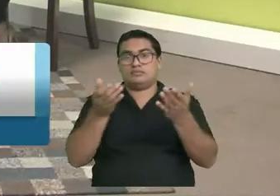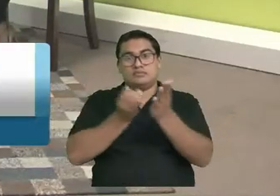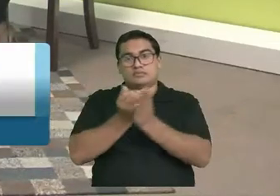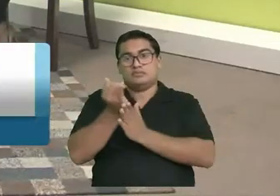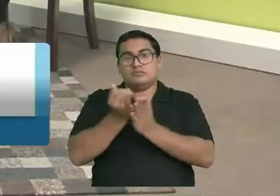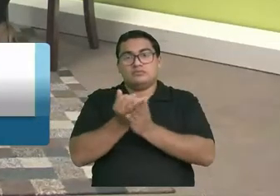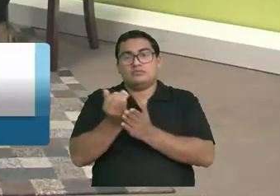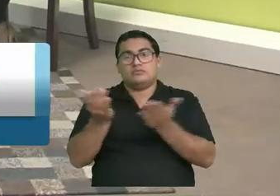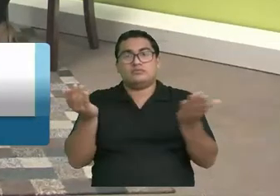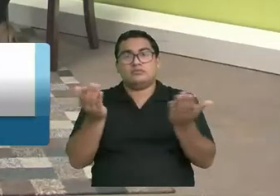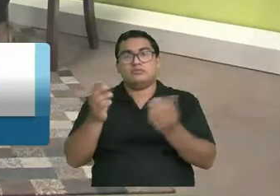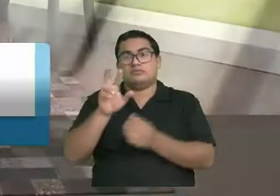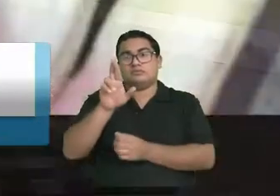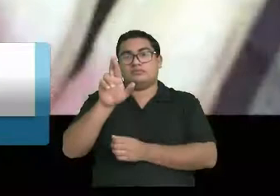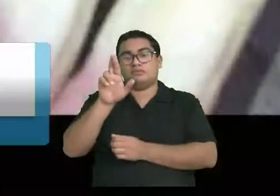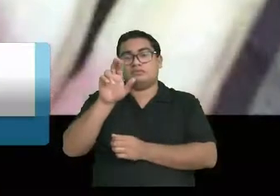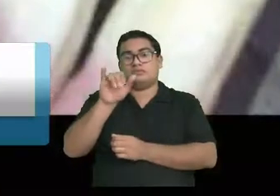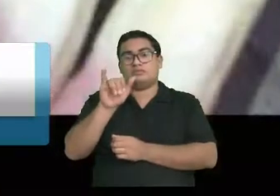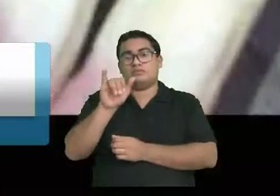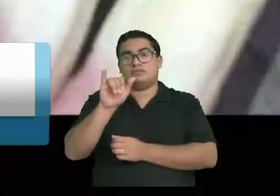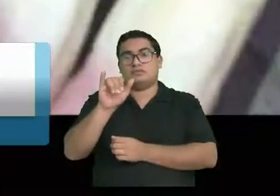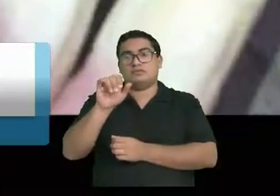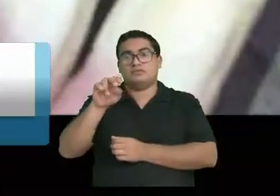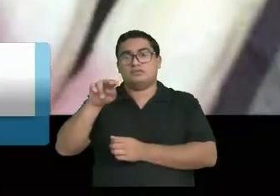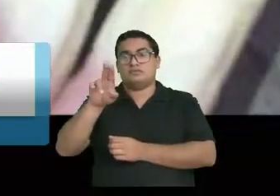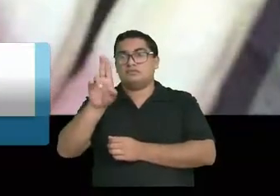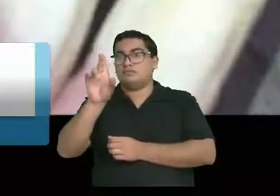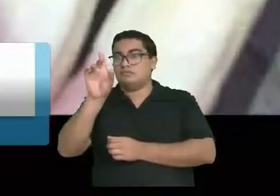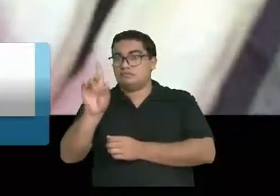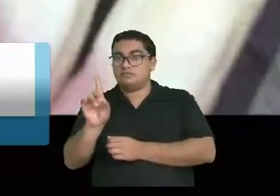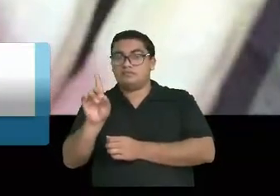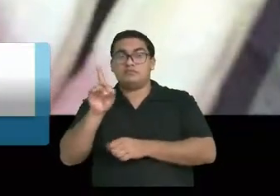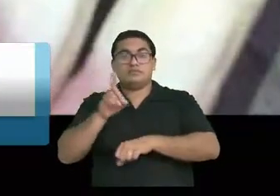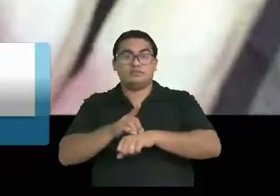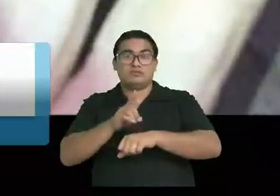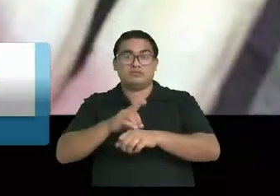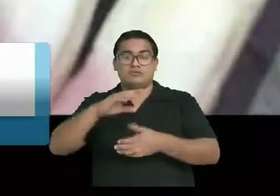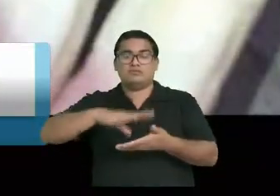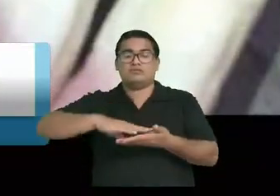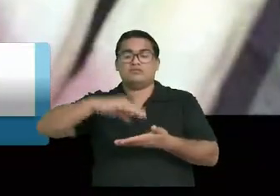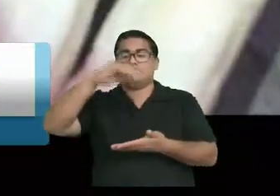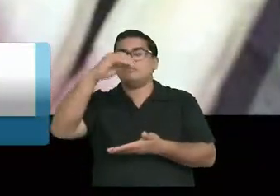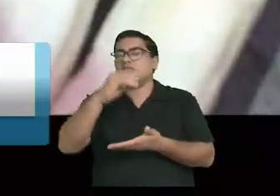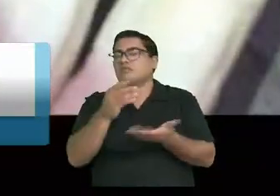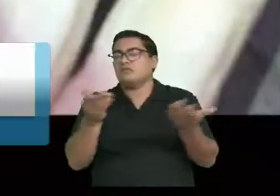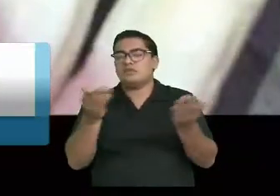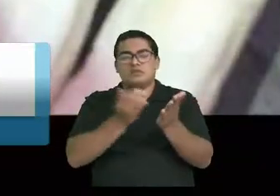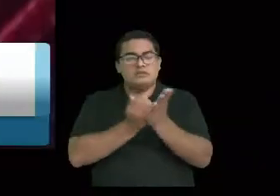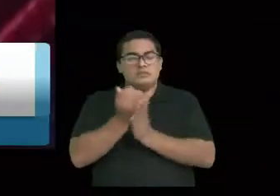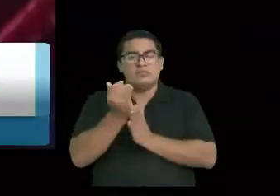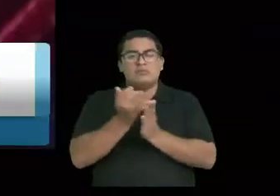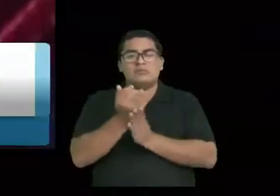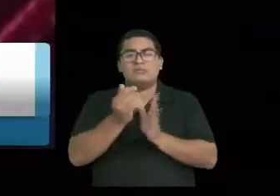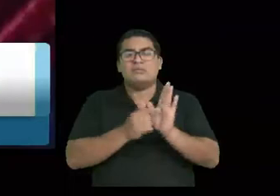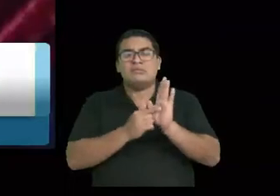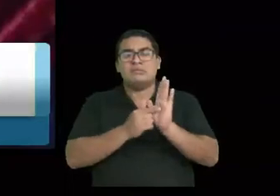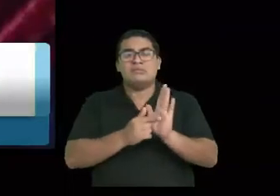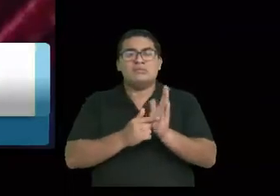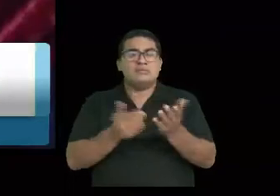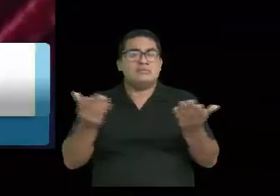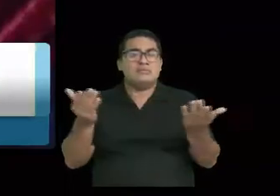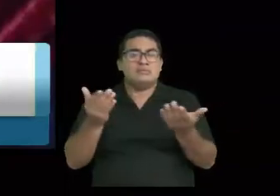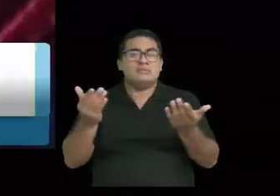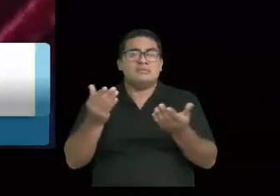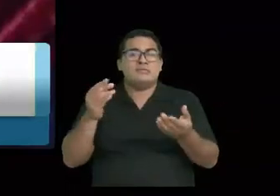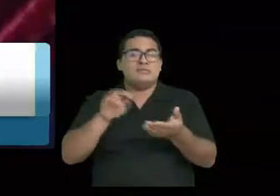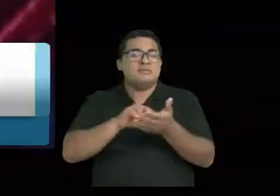del compañero Raynaud, que usted dice que es francés, médico francés, ¿cuál es la investigación que arroja, que determina